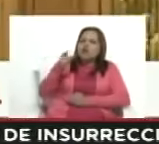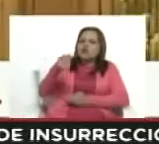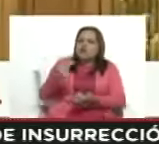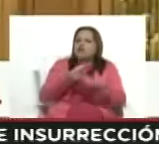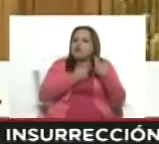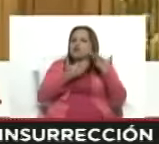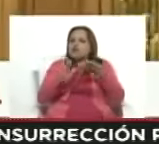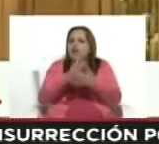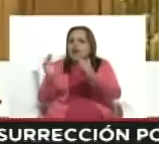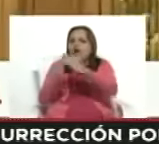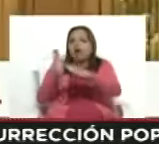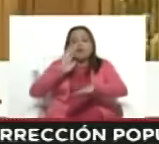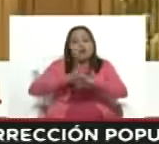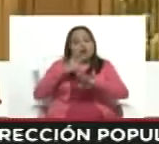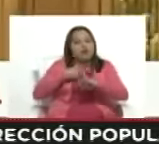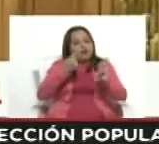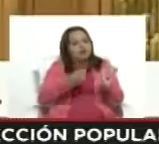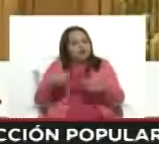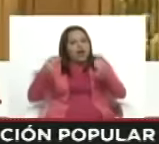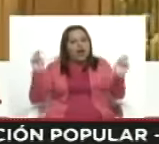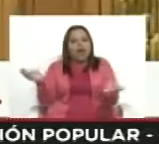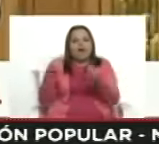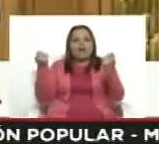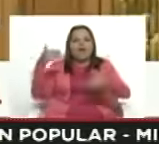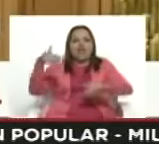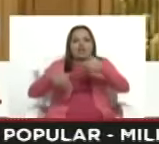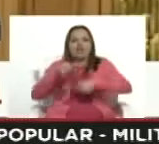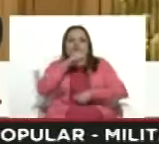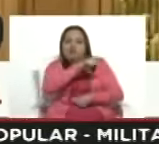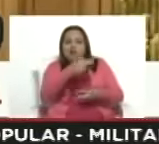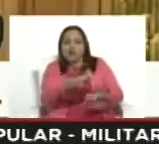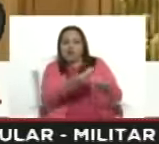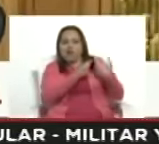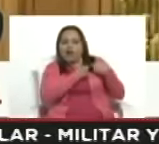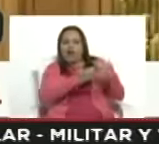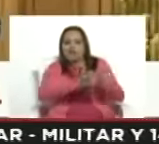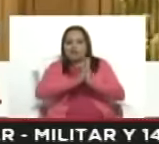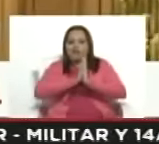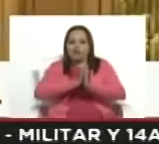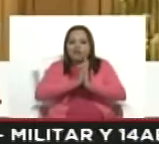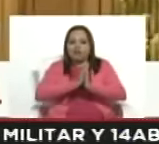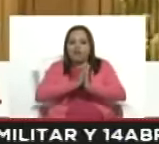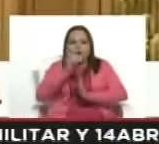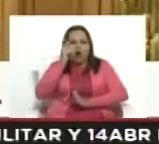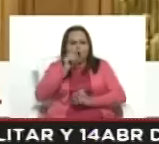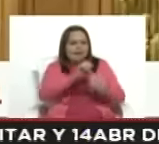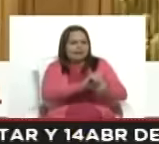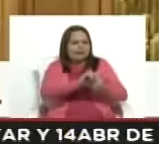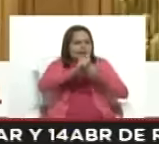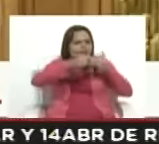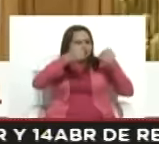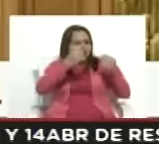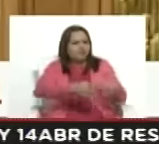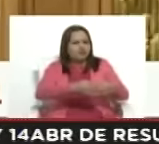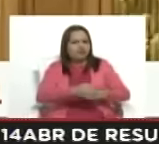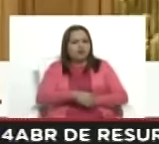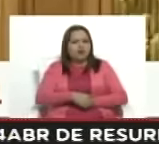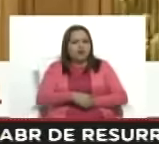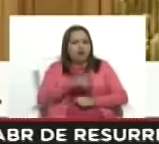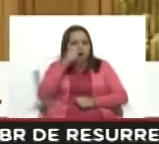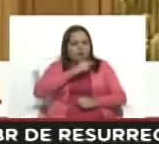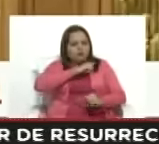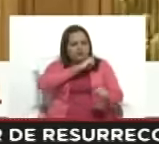de la finca porque yo me voy para la campaña. Encárgate tú, un guerrero, ¿vale? Un guerrero.